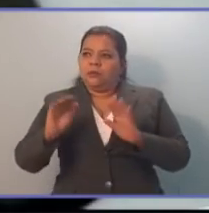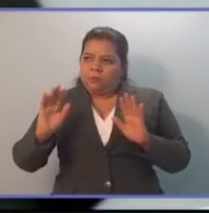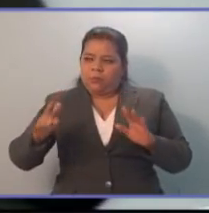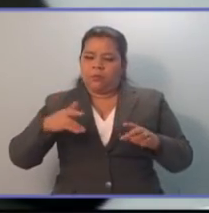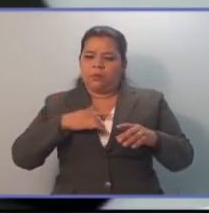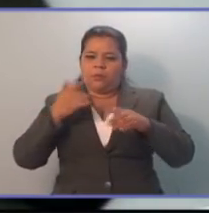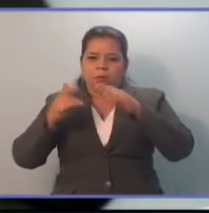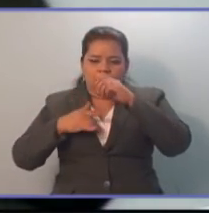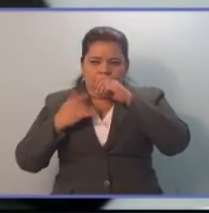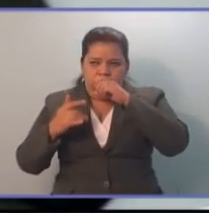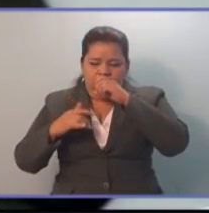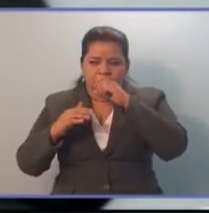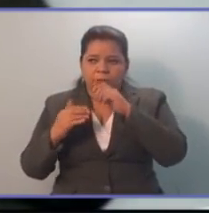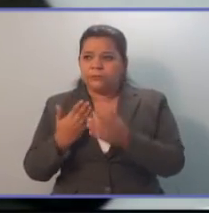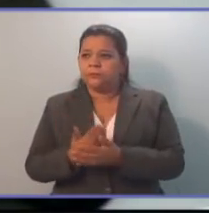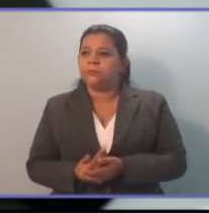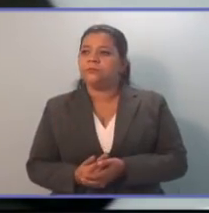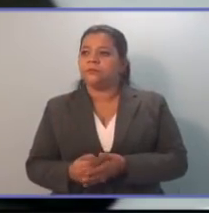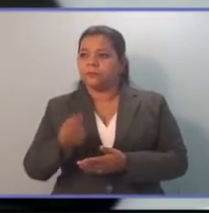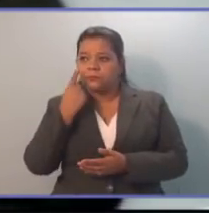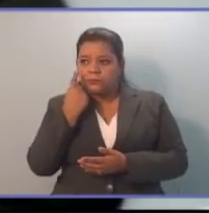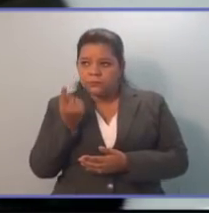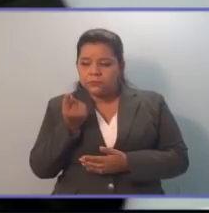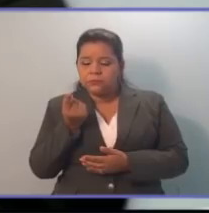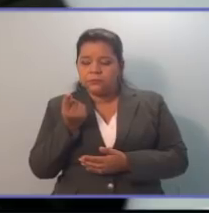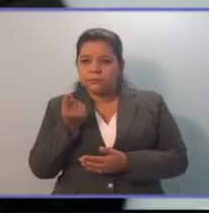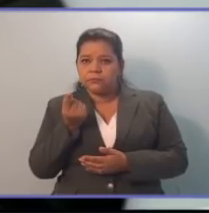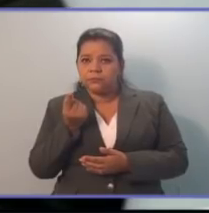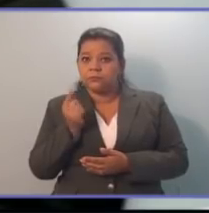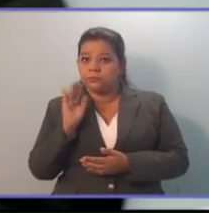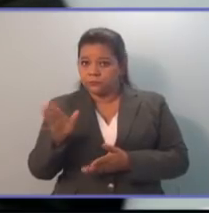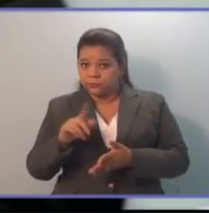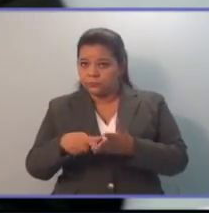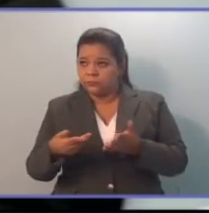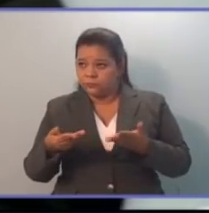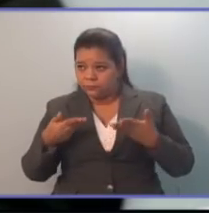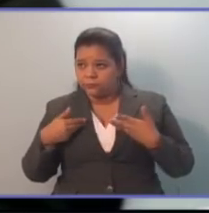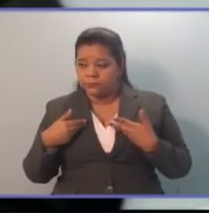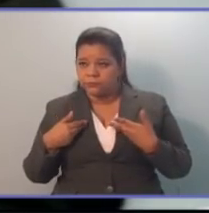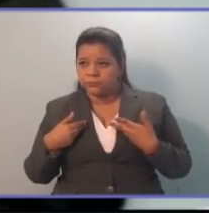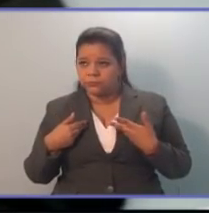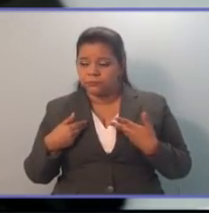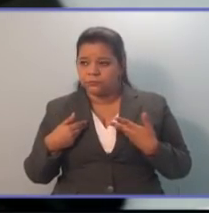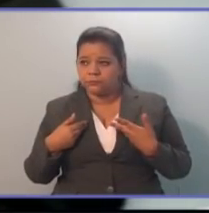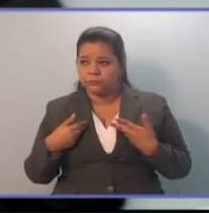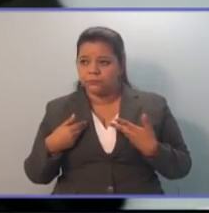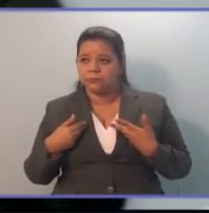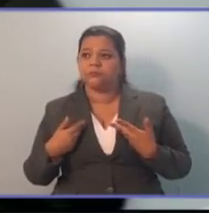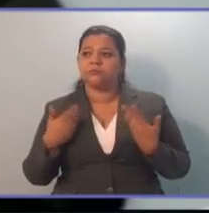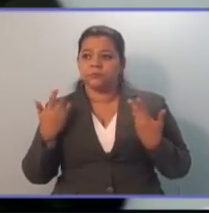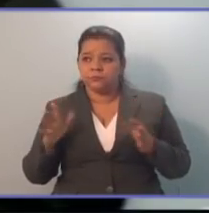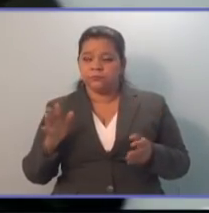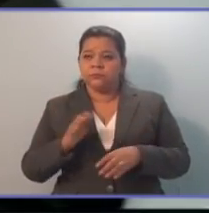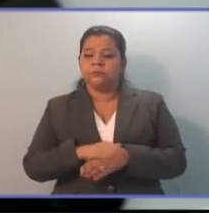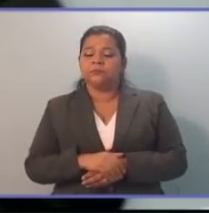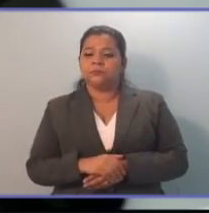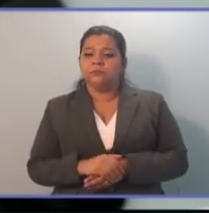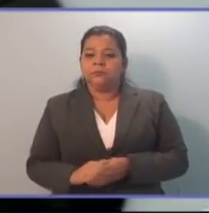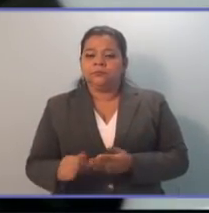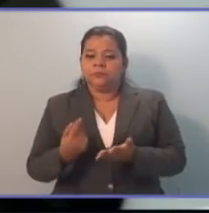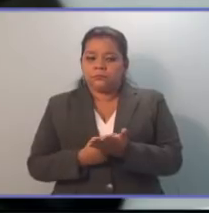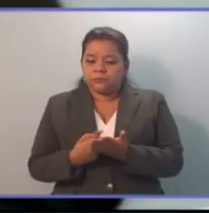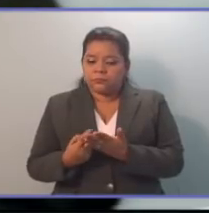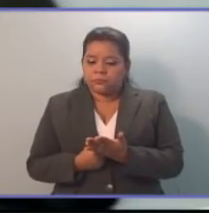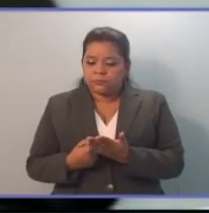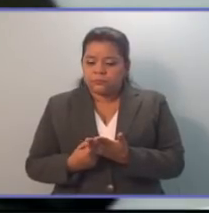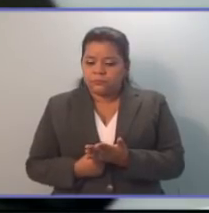haber, si estaba en su derecho de tocar ese punto, tenía